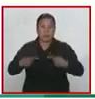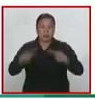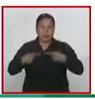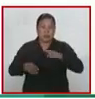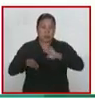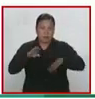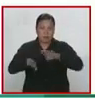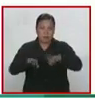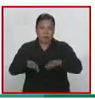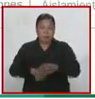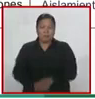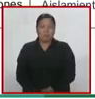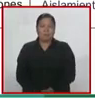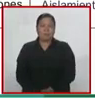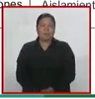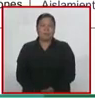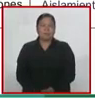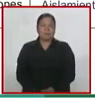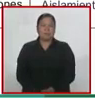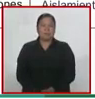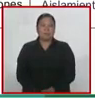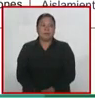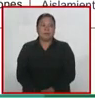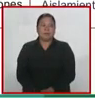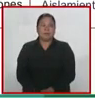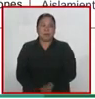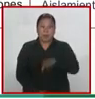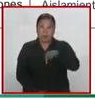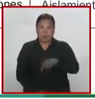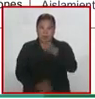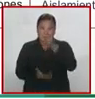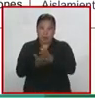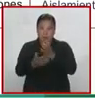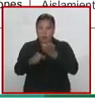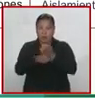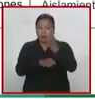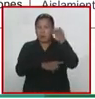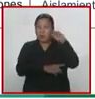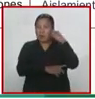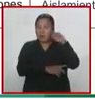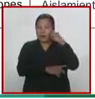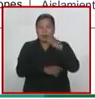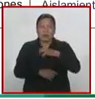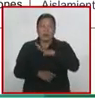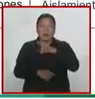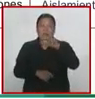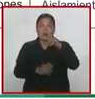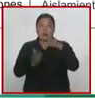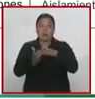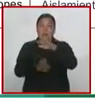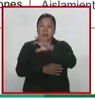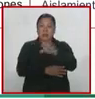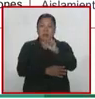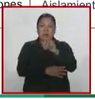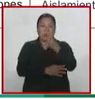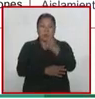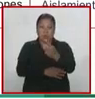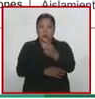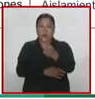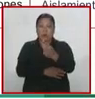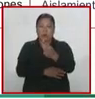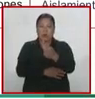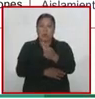defunciones en relación al panorama estatal tenemos 17 mil 521 casos